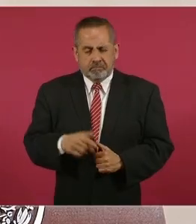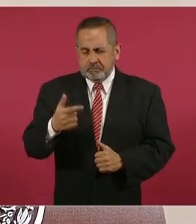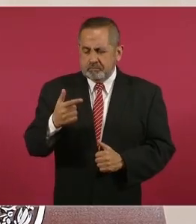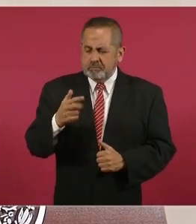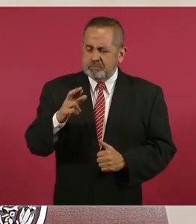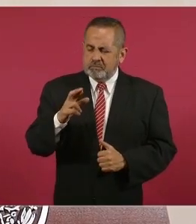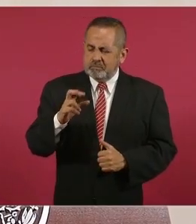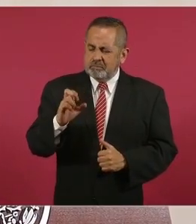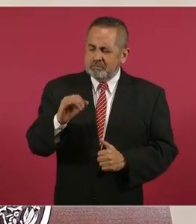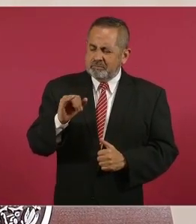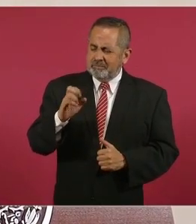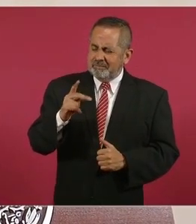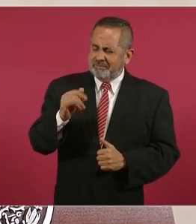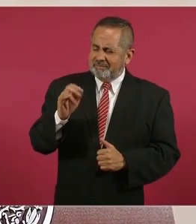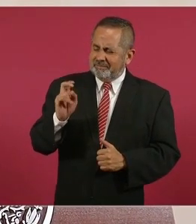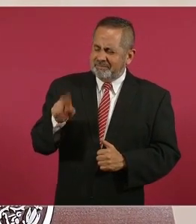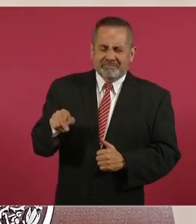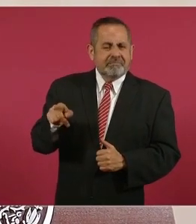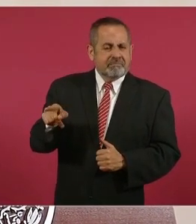Grzeszczyk,